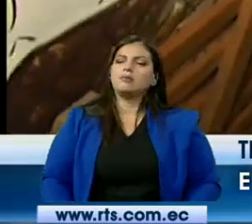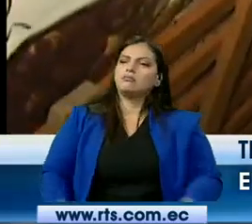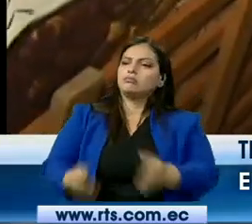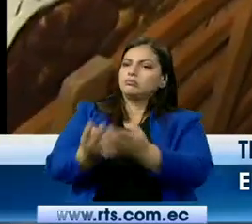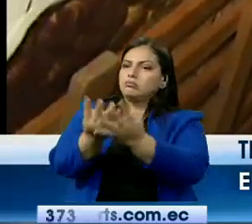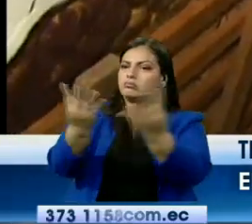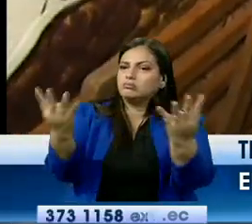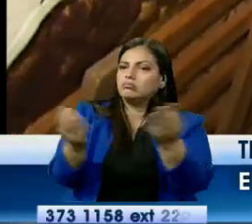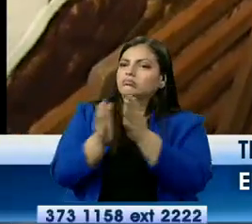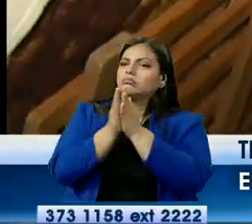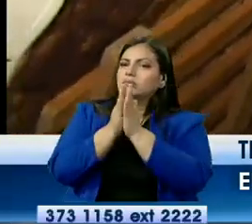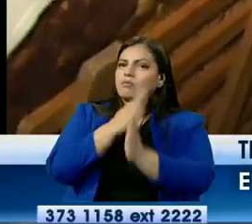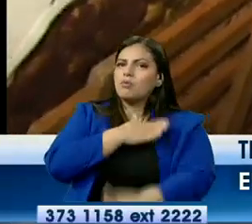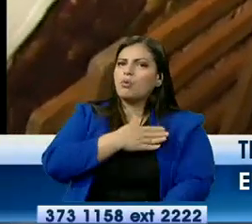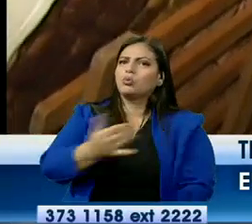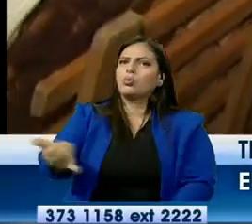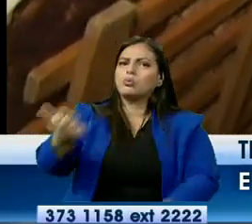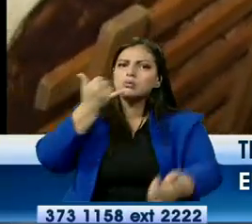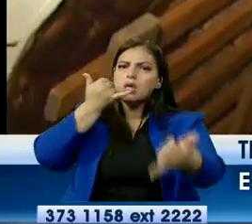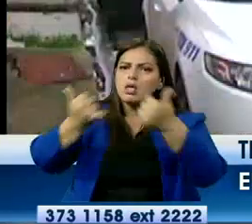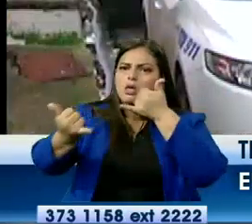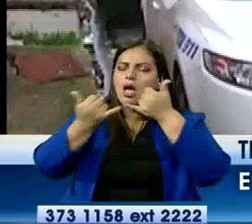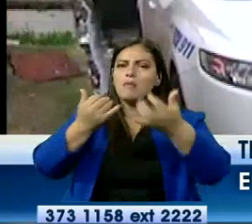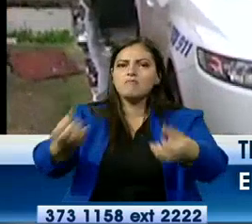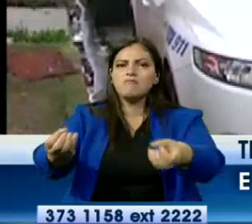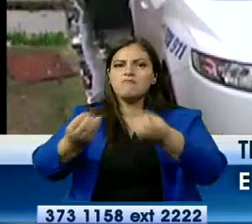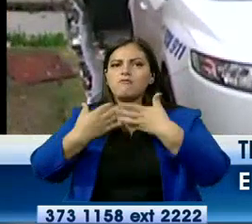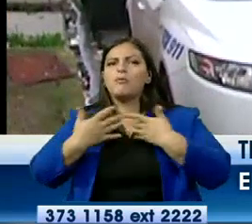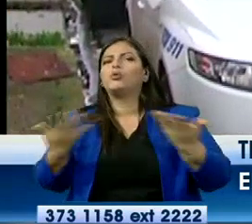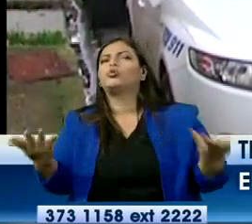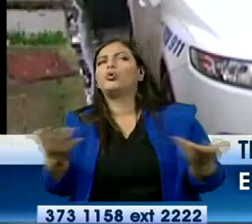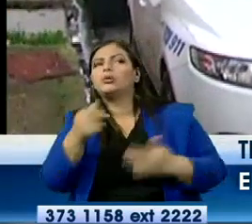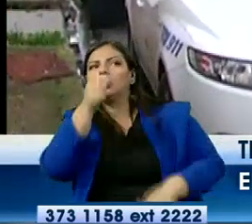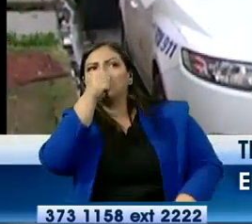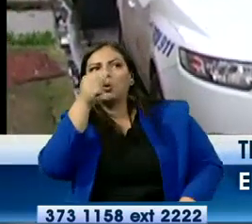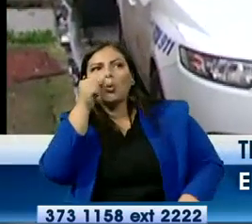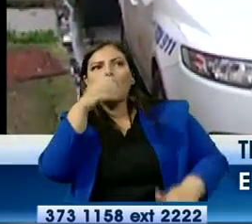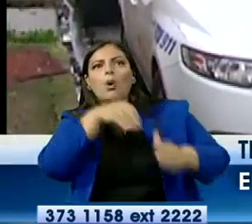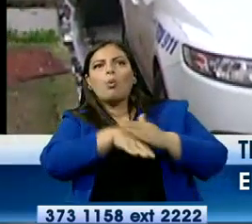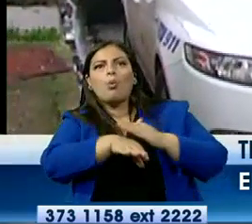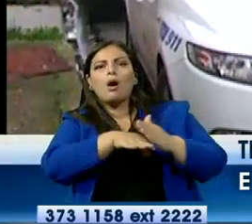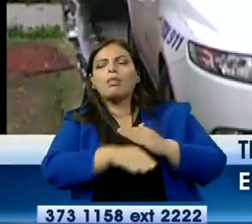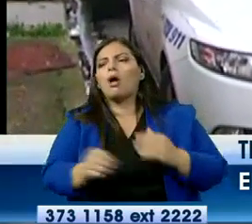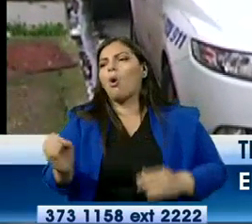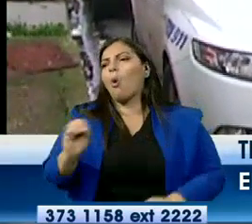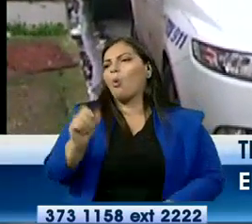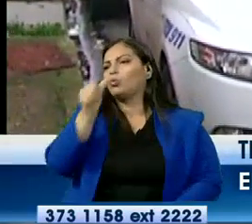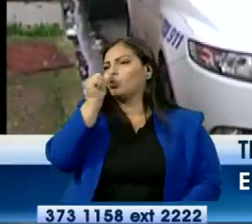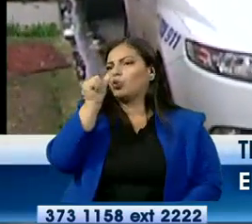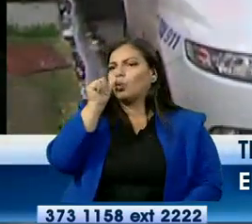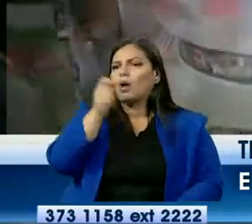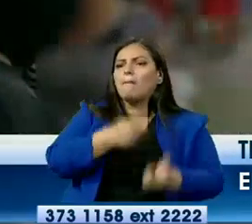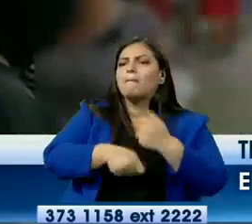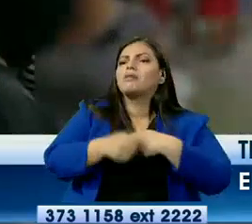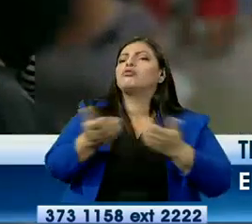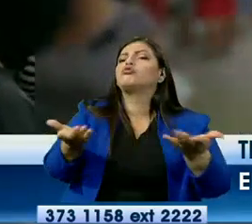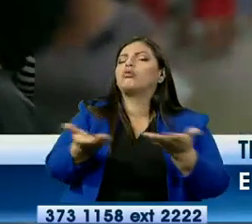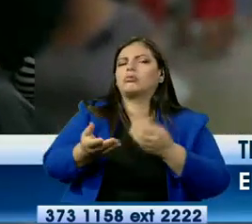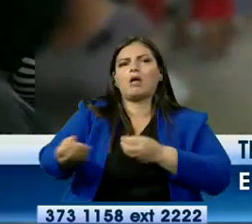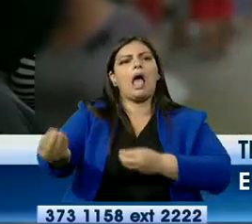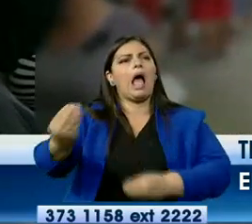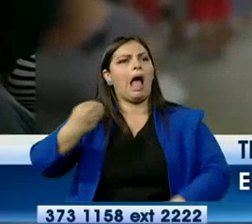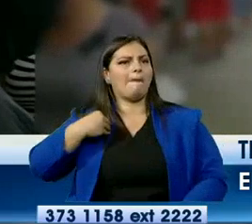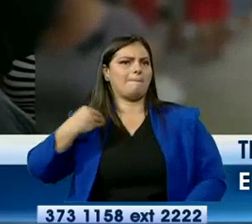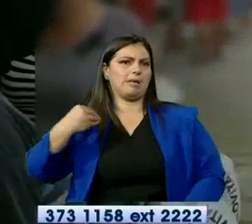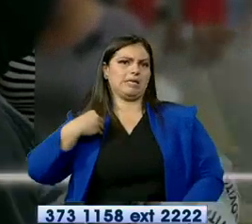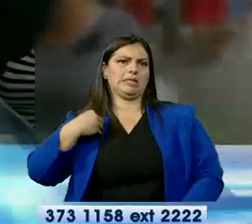para poder dar con los paraderos de más inmuebles que se encuentren en el expendio de estas sustancias sujetas a fiscalización. De la misma manera, pero